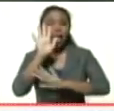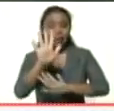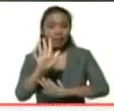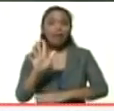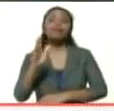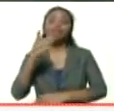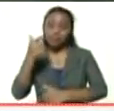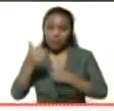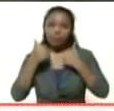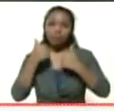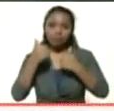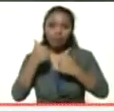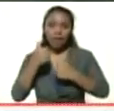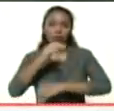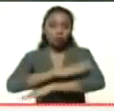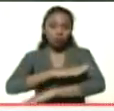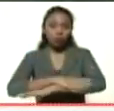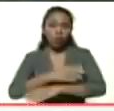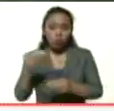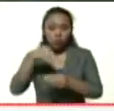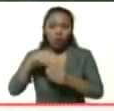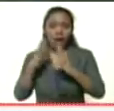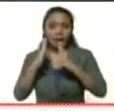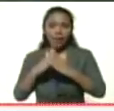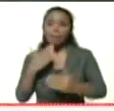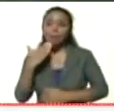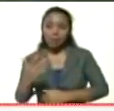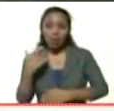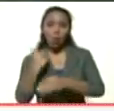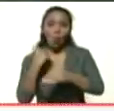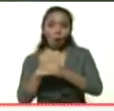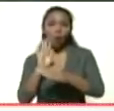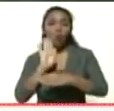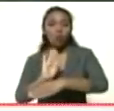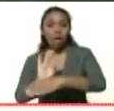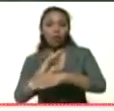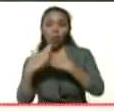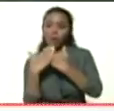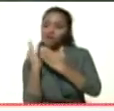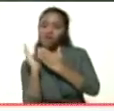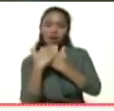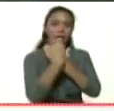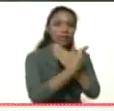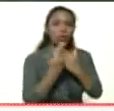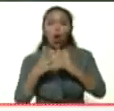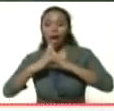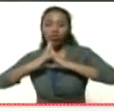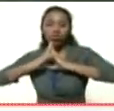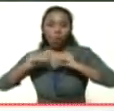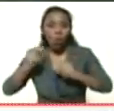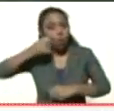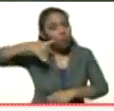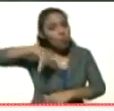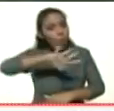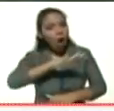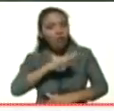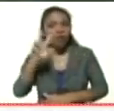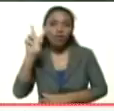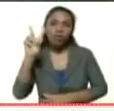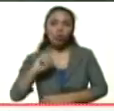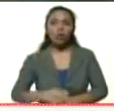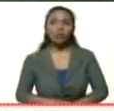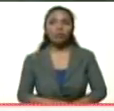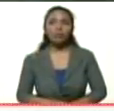que lo que usted está haciendo ha permitido cuidar a los suyos, cuidar a sus vecinos, cuidar a todo el pueblo de